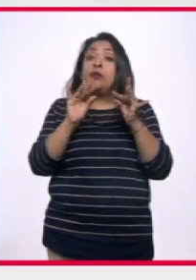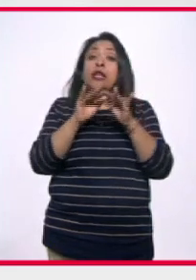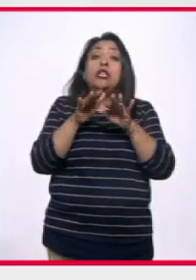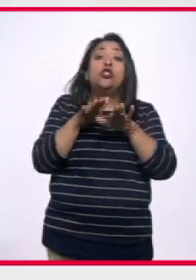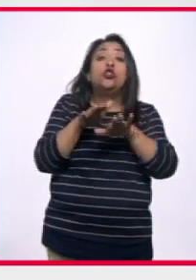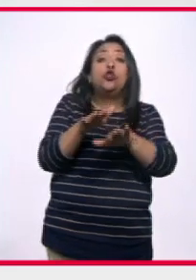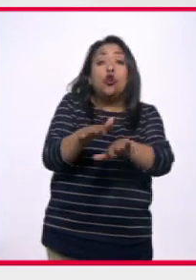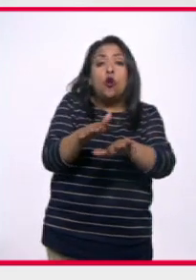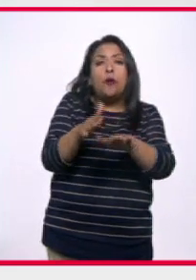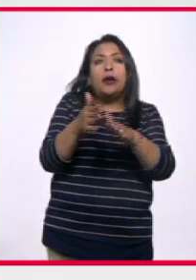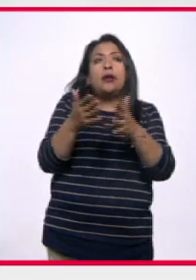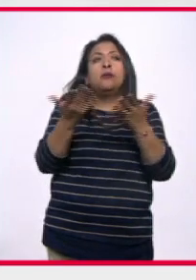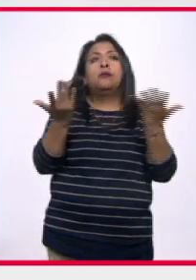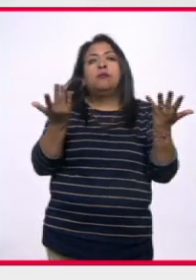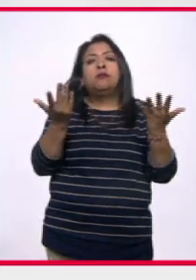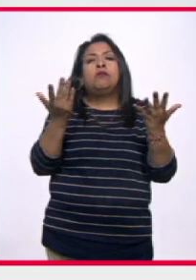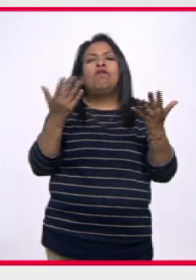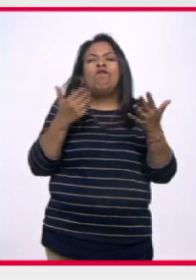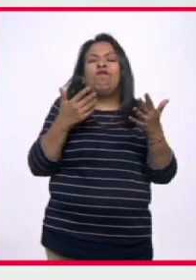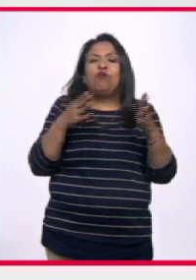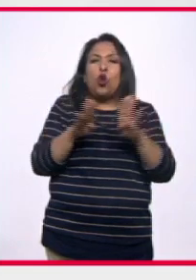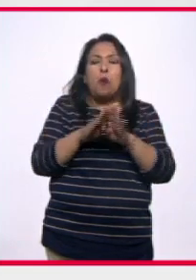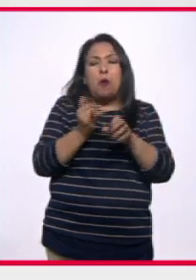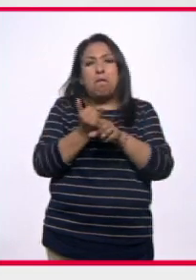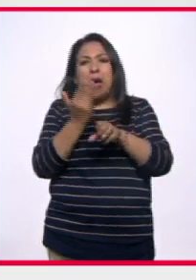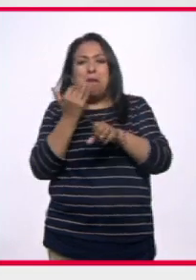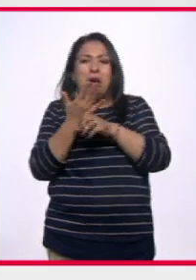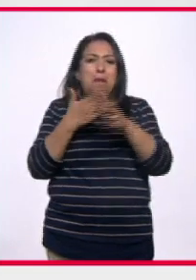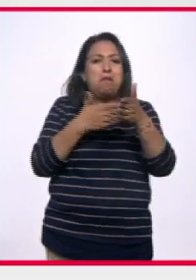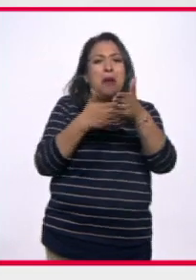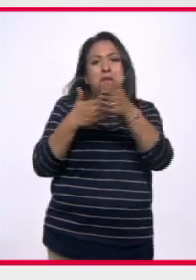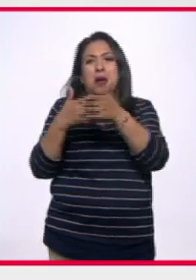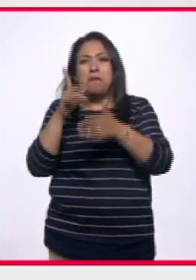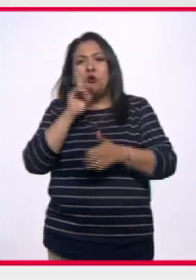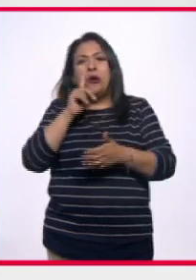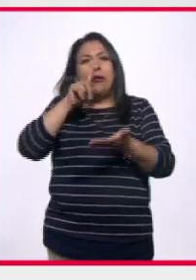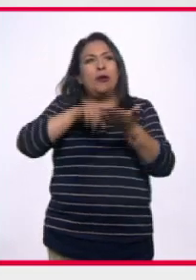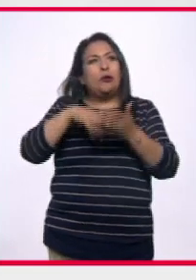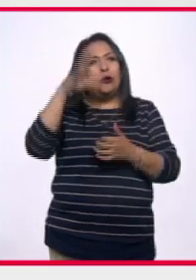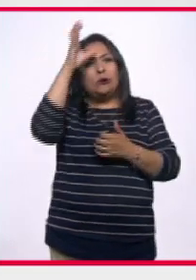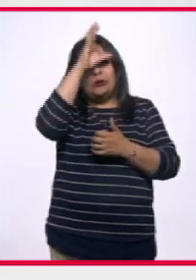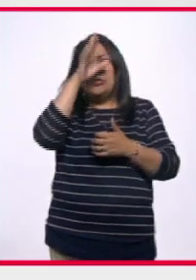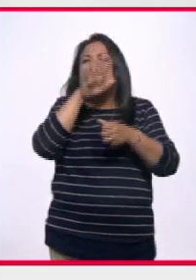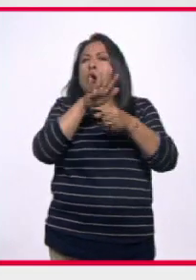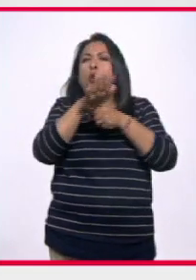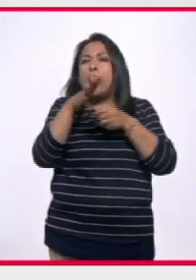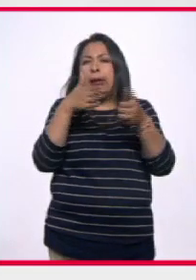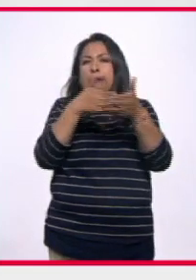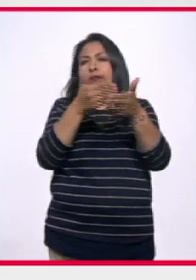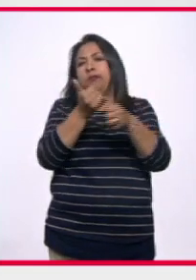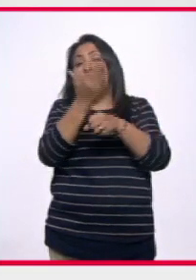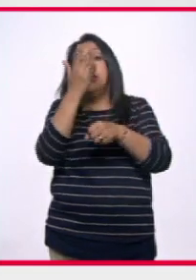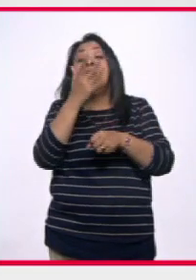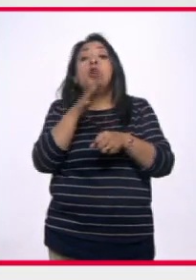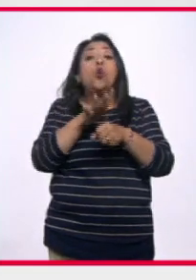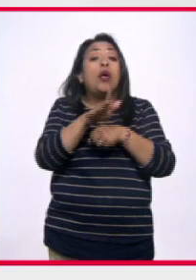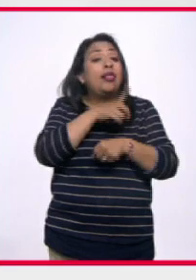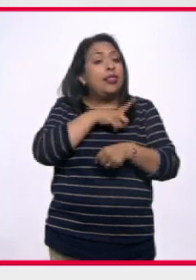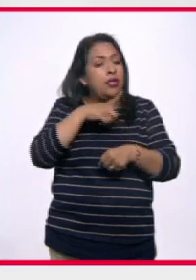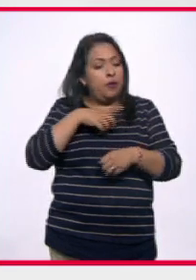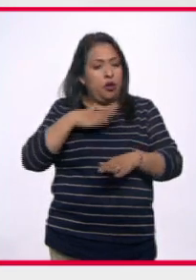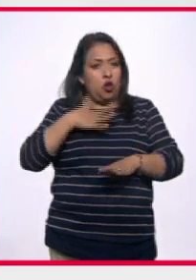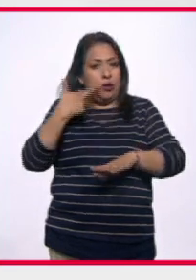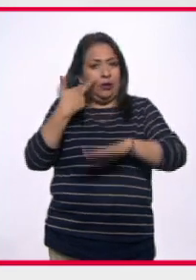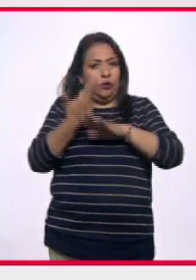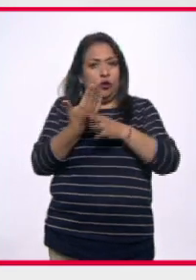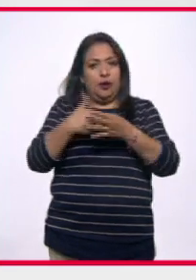los principales obstáculos a los que se enfrenta la mujer en la ciencia y cuál es o cuál debería ser el papel como